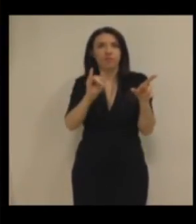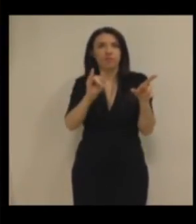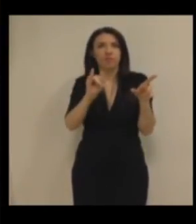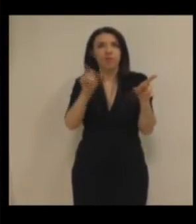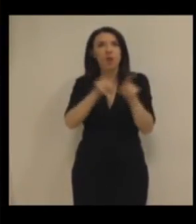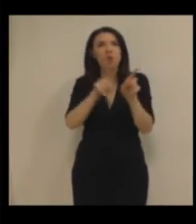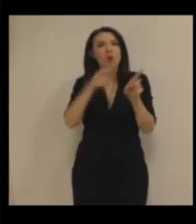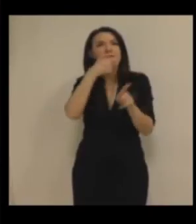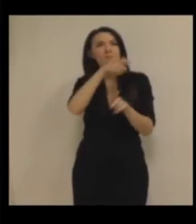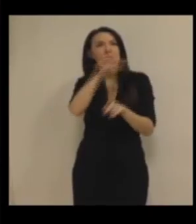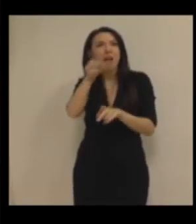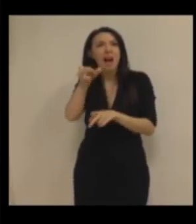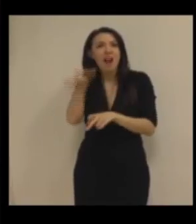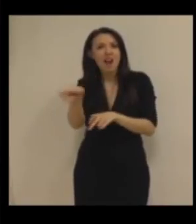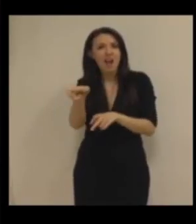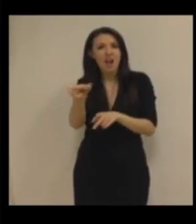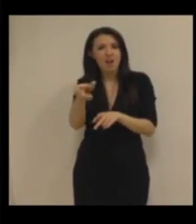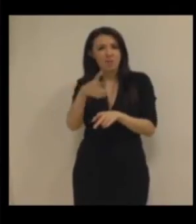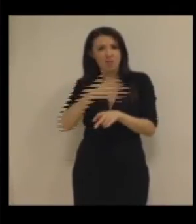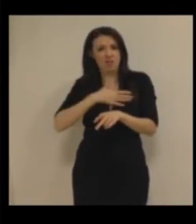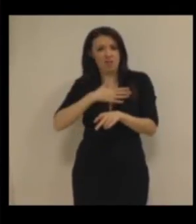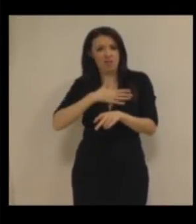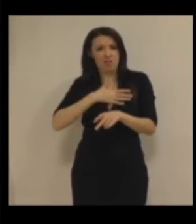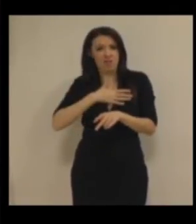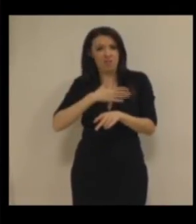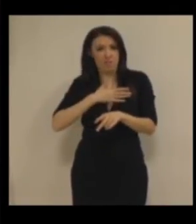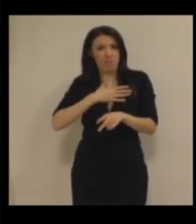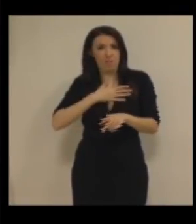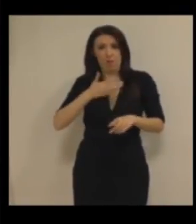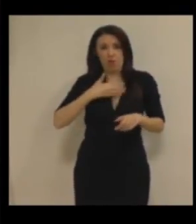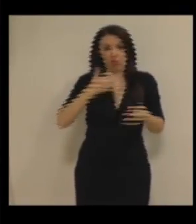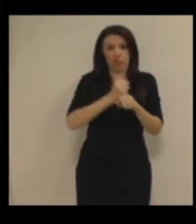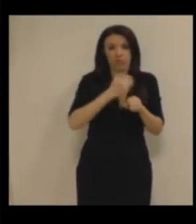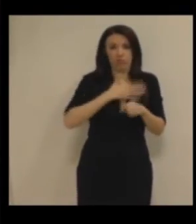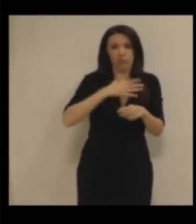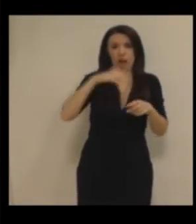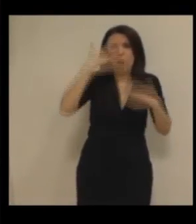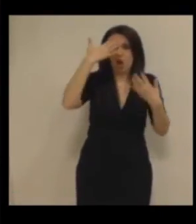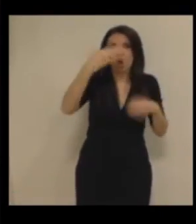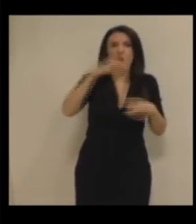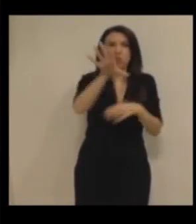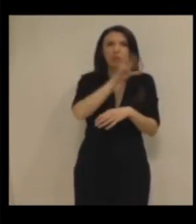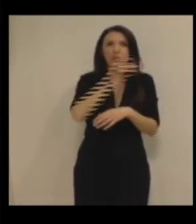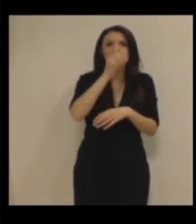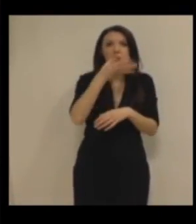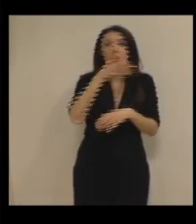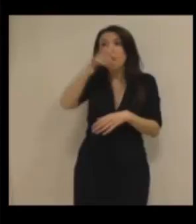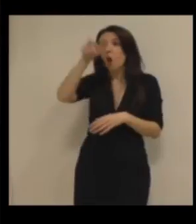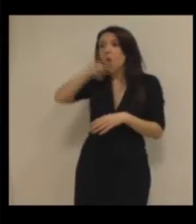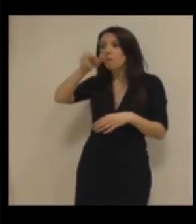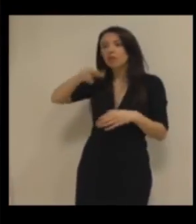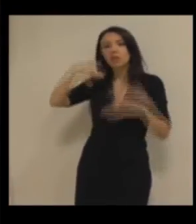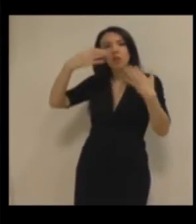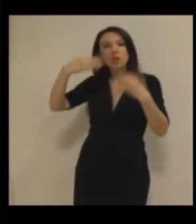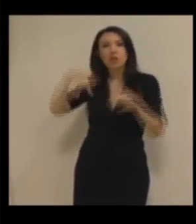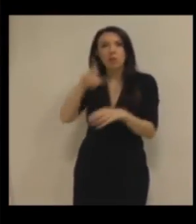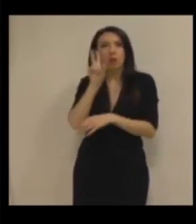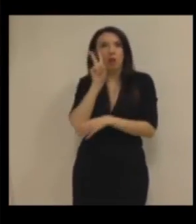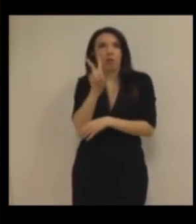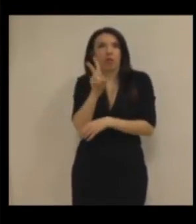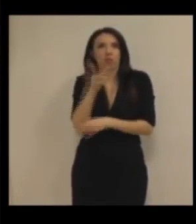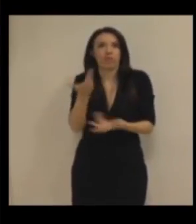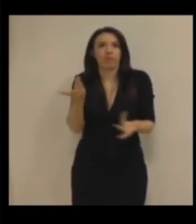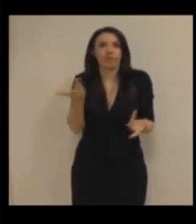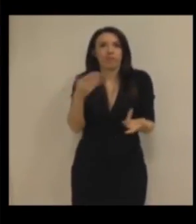jerga que para la administración, claro, es muy lógica, pero para un ciudadano común y corriente... Aquello no